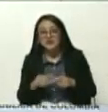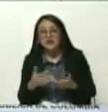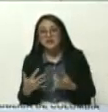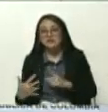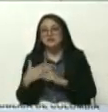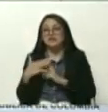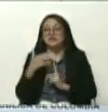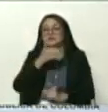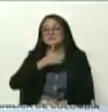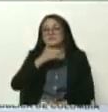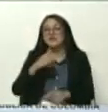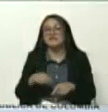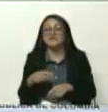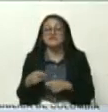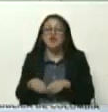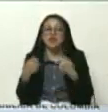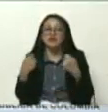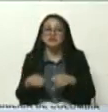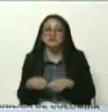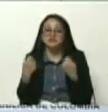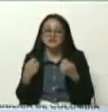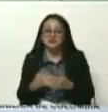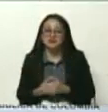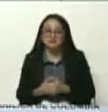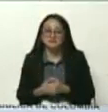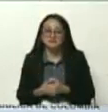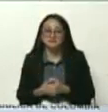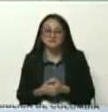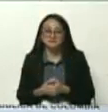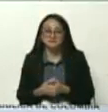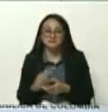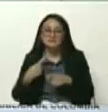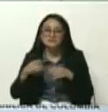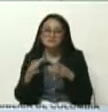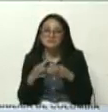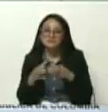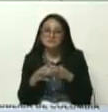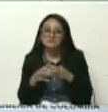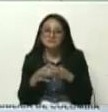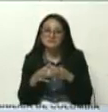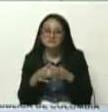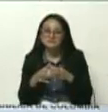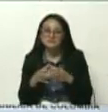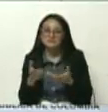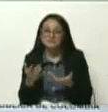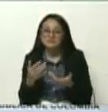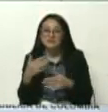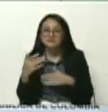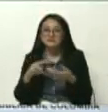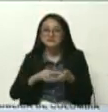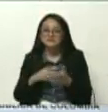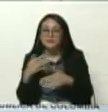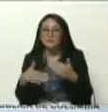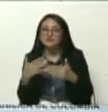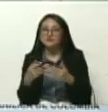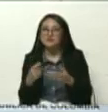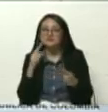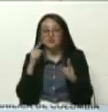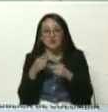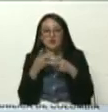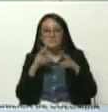violencias y de los más amplios sectores de la sociedad es lo que alimenta este proceso hacia la paz.